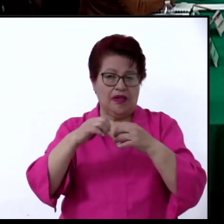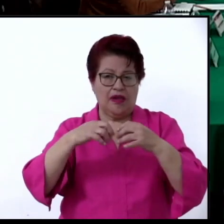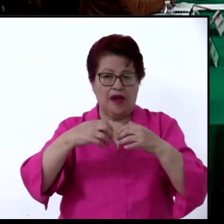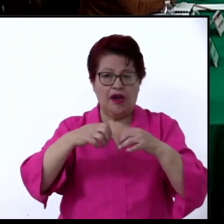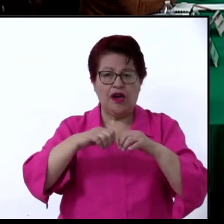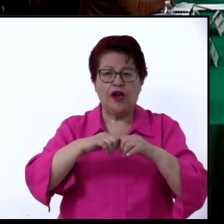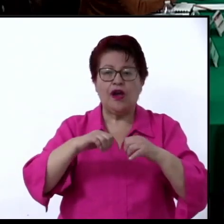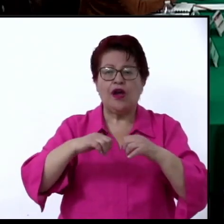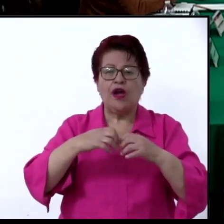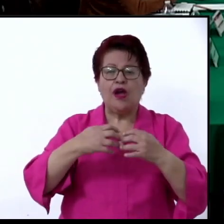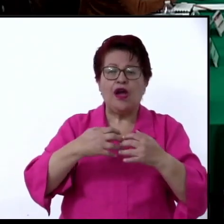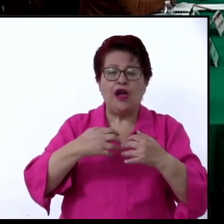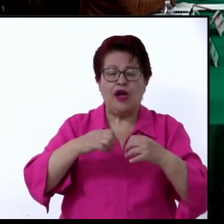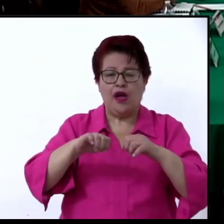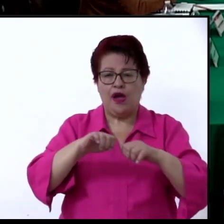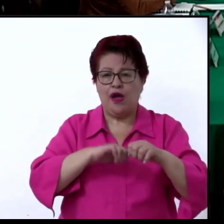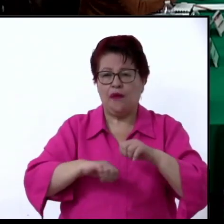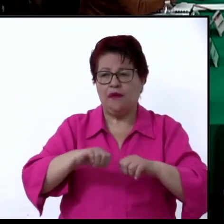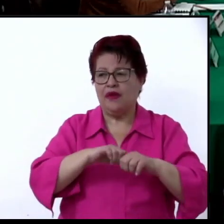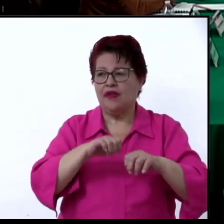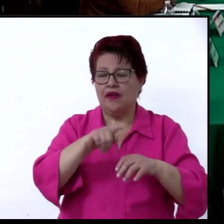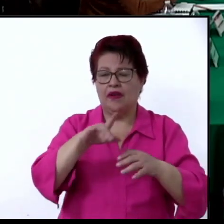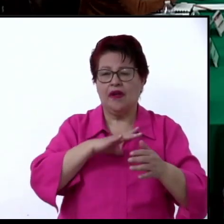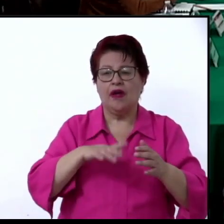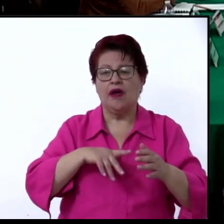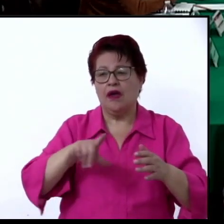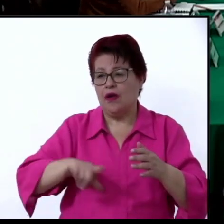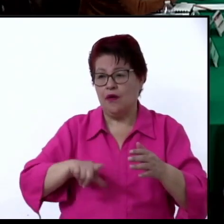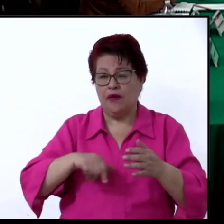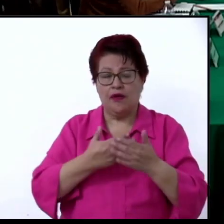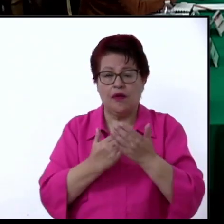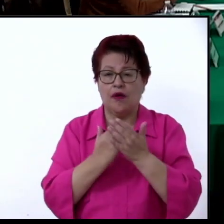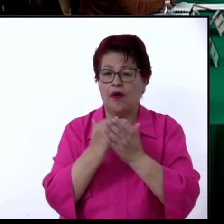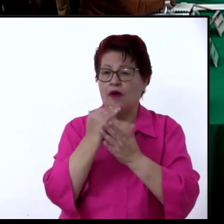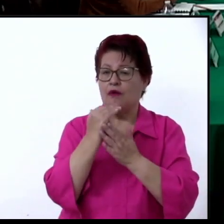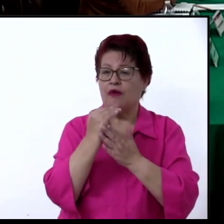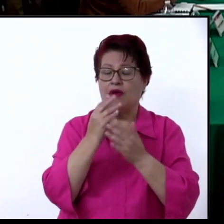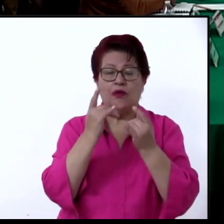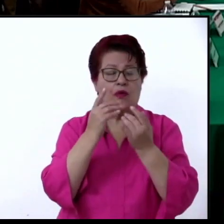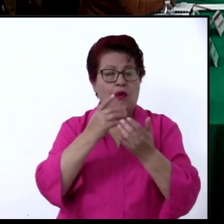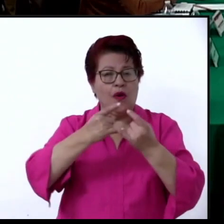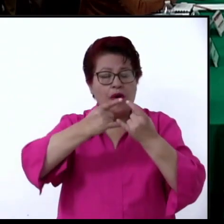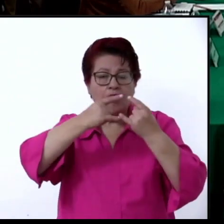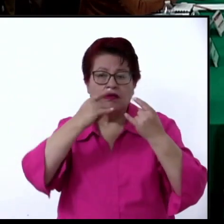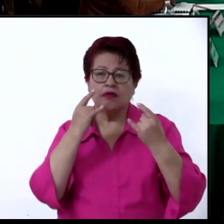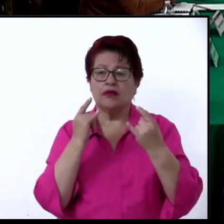y el gobierno, anuncian un aumento histórico